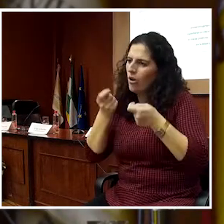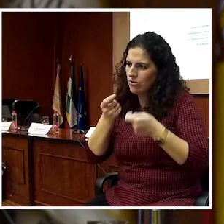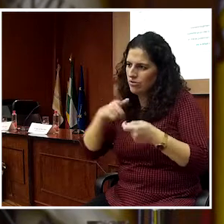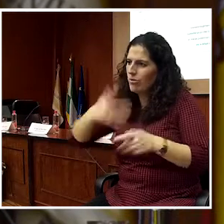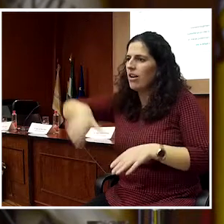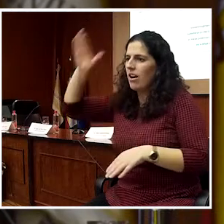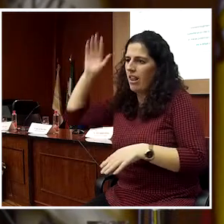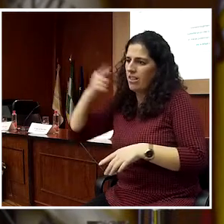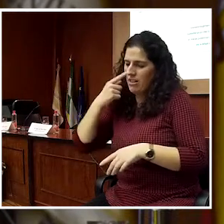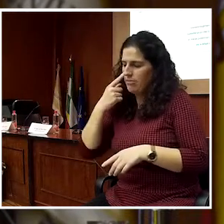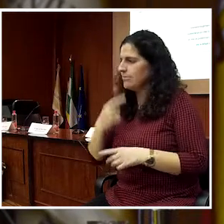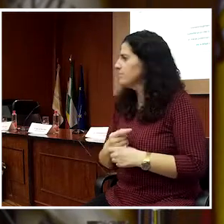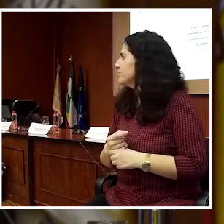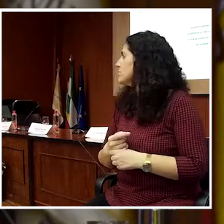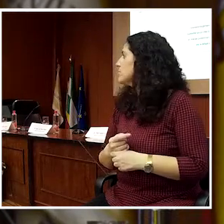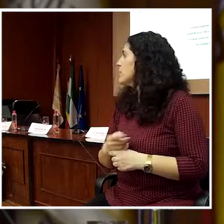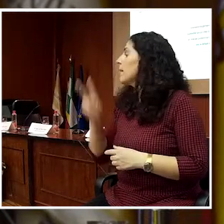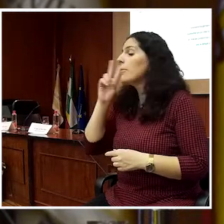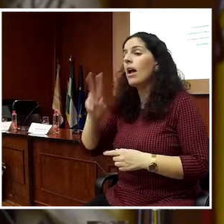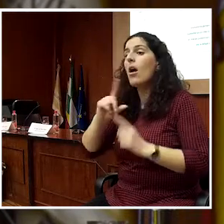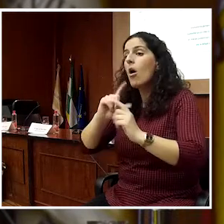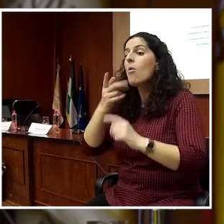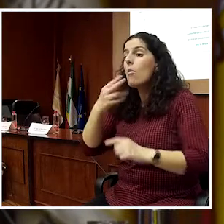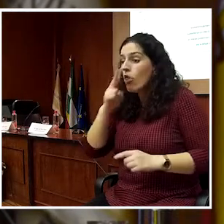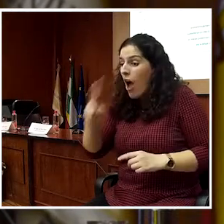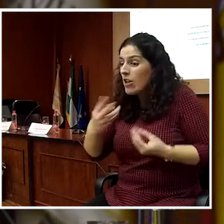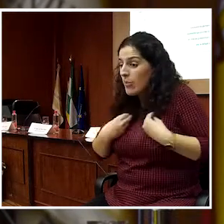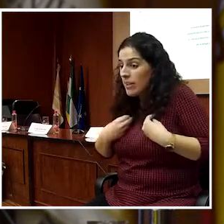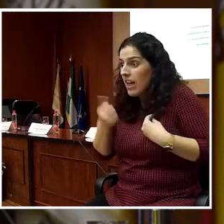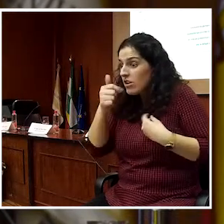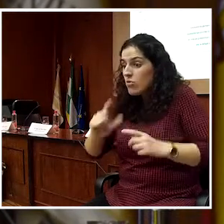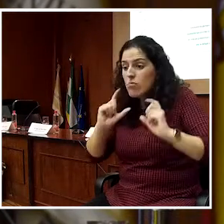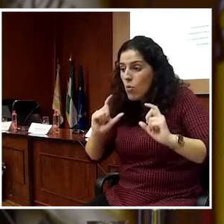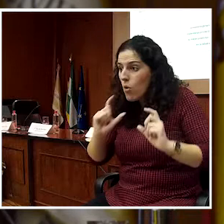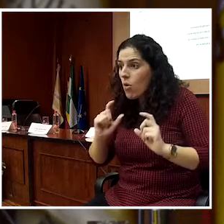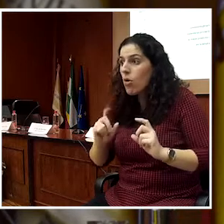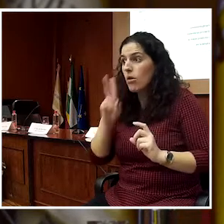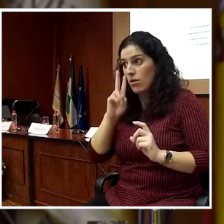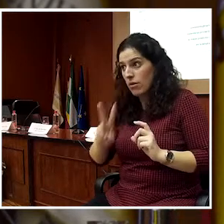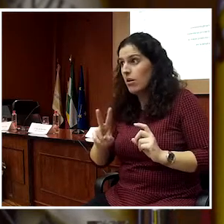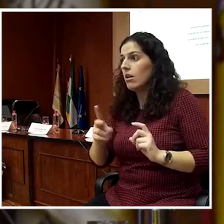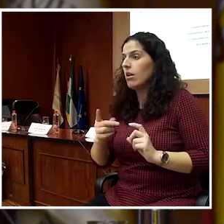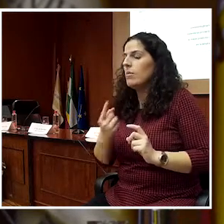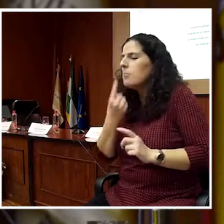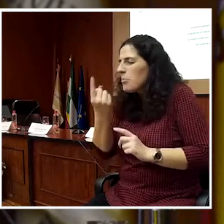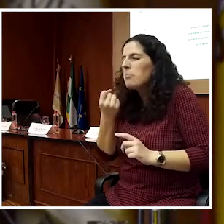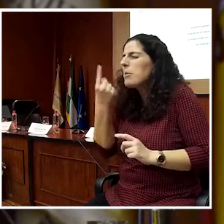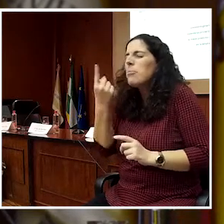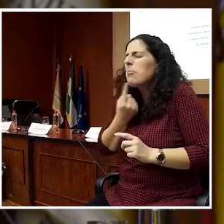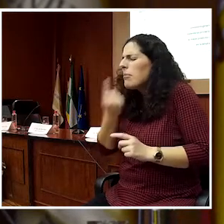Pues bien, sabemos que la ganancia excesiva de peso durante los 2 primeros años de la vida, volvemos a los primeros 1000